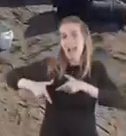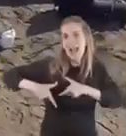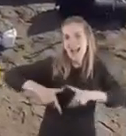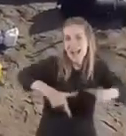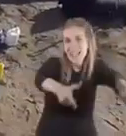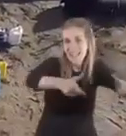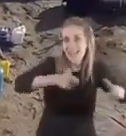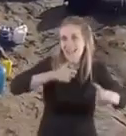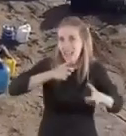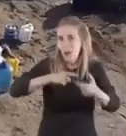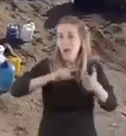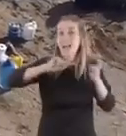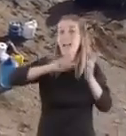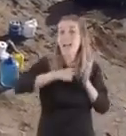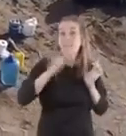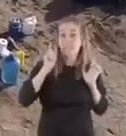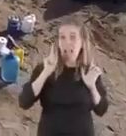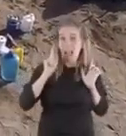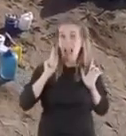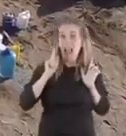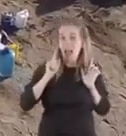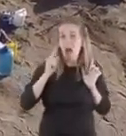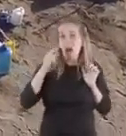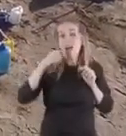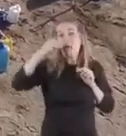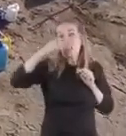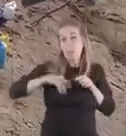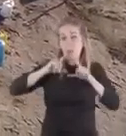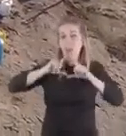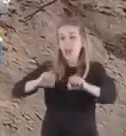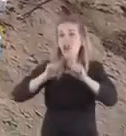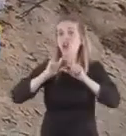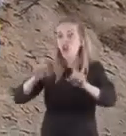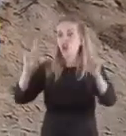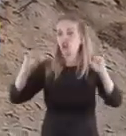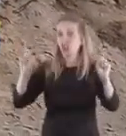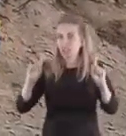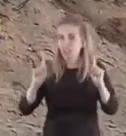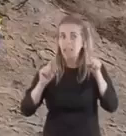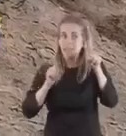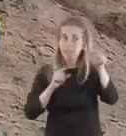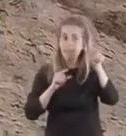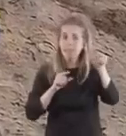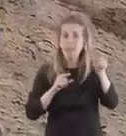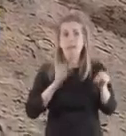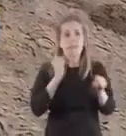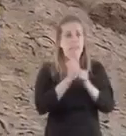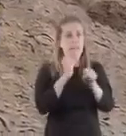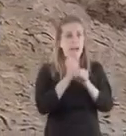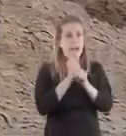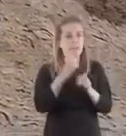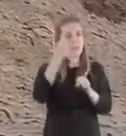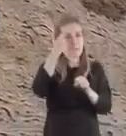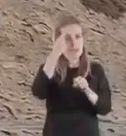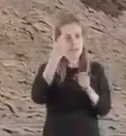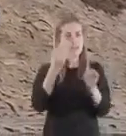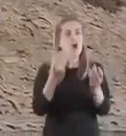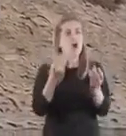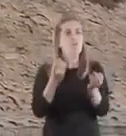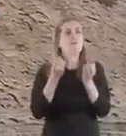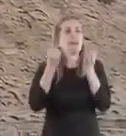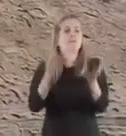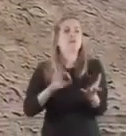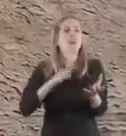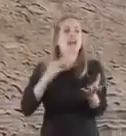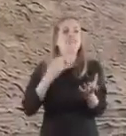de la ciudad capital no se quejen están haciendo algo para mejorar la vida de los que viven aquí y